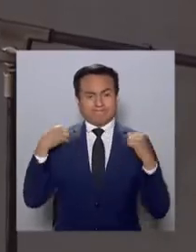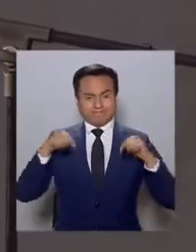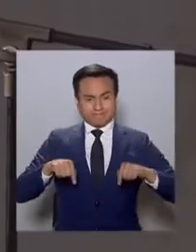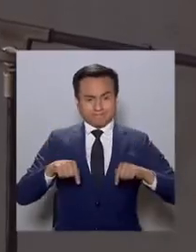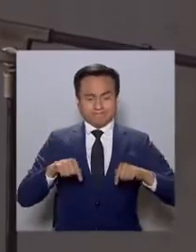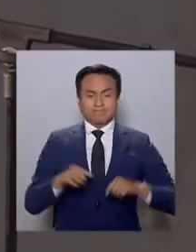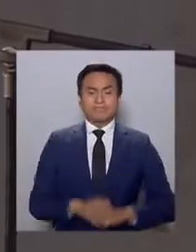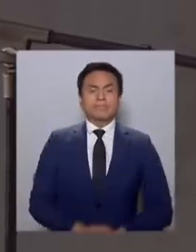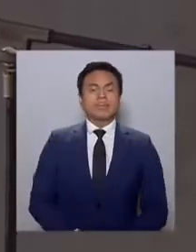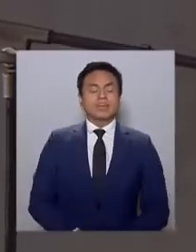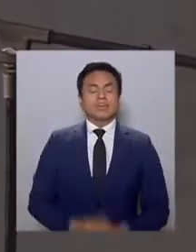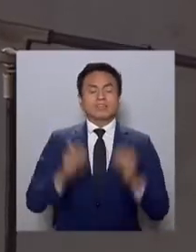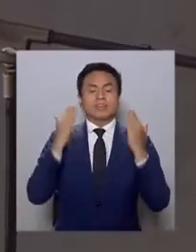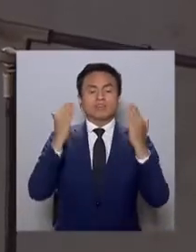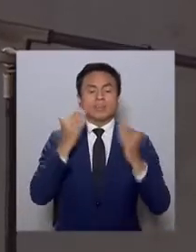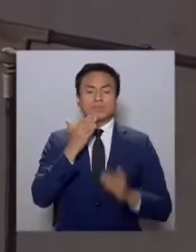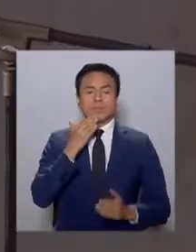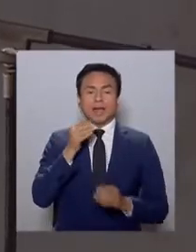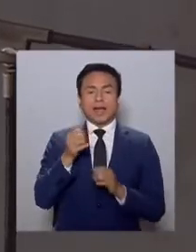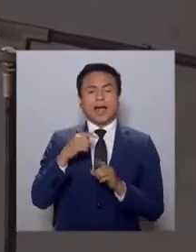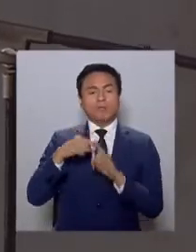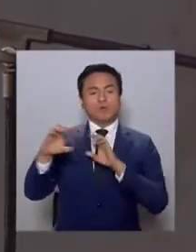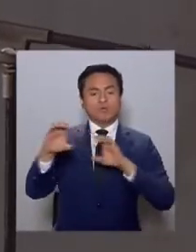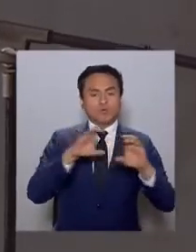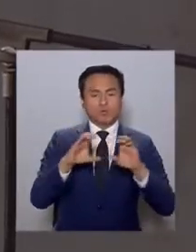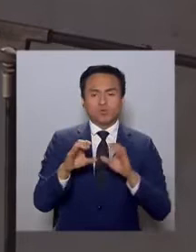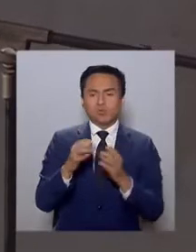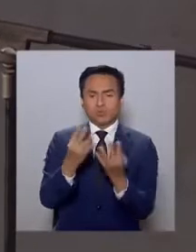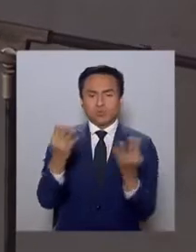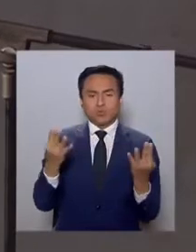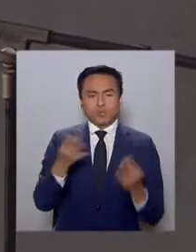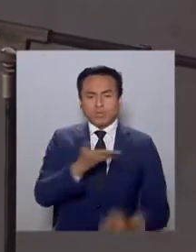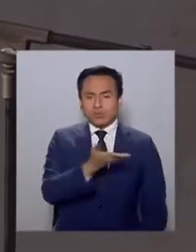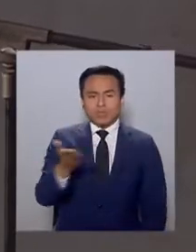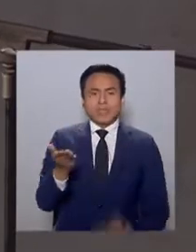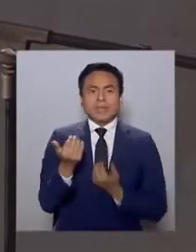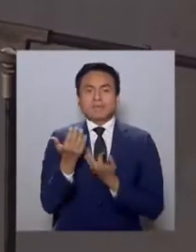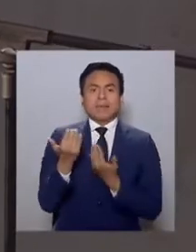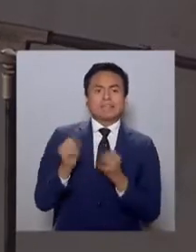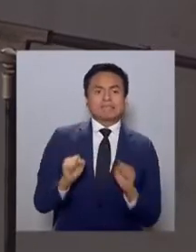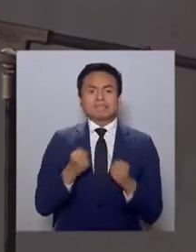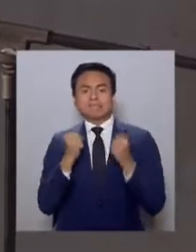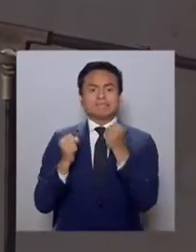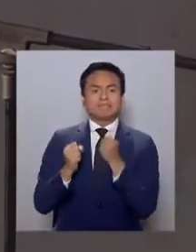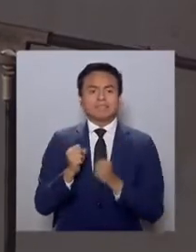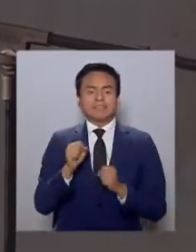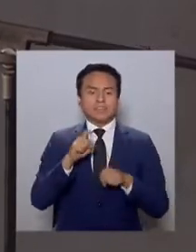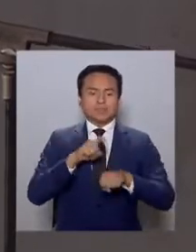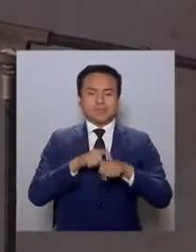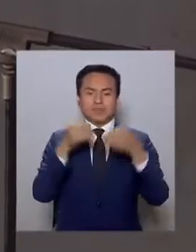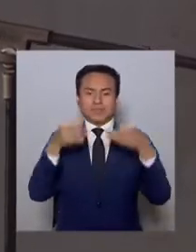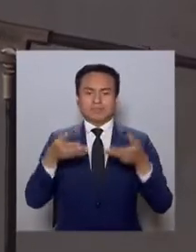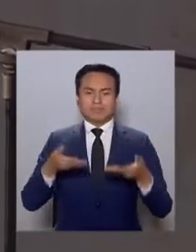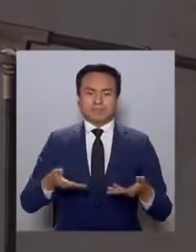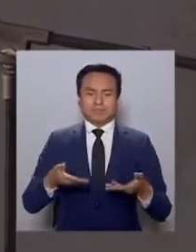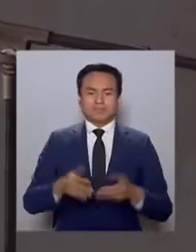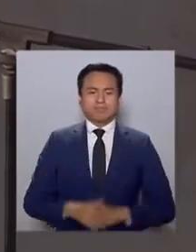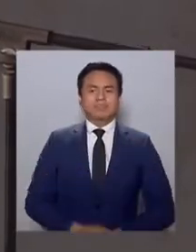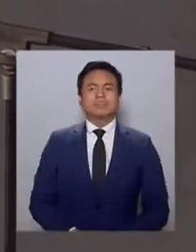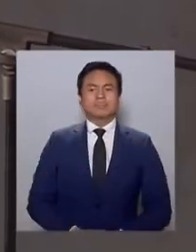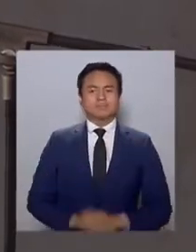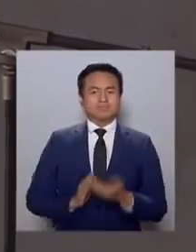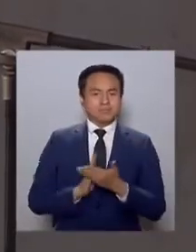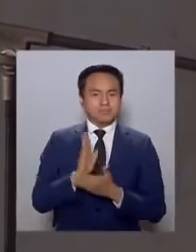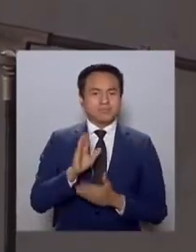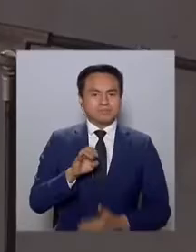Y saludo también a la prensa que me consta que ha estado esperando ansiosamente este momento. Así que vamos,